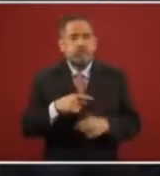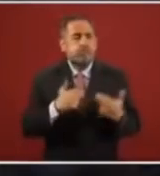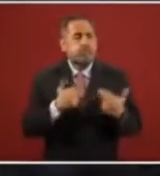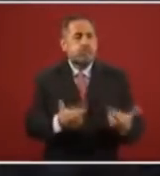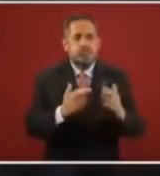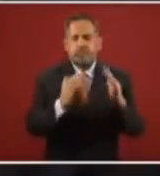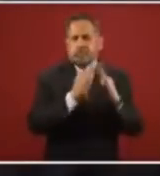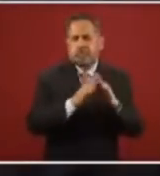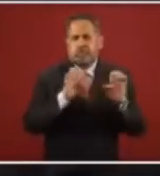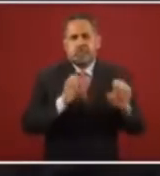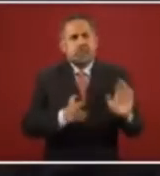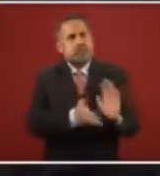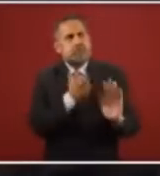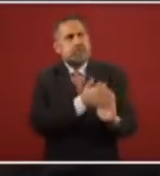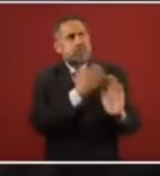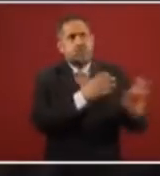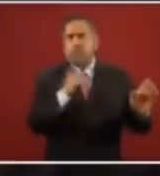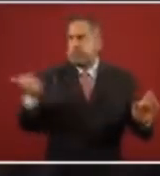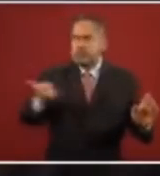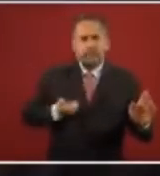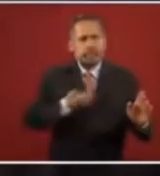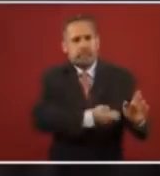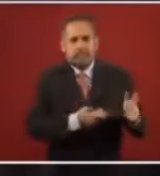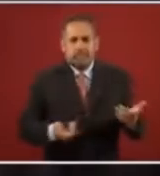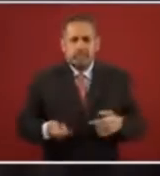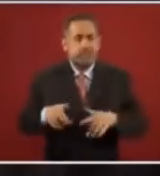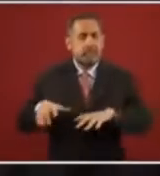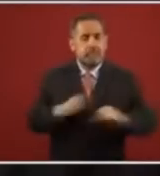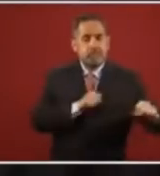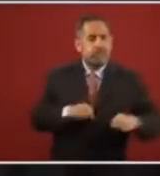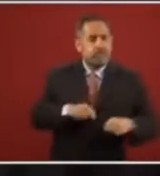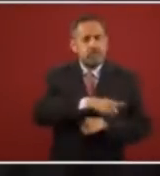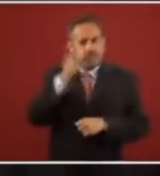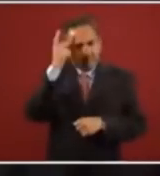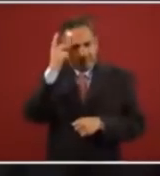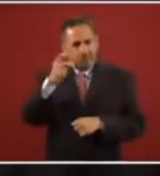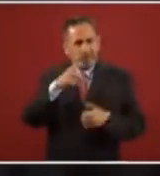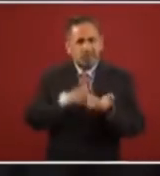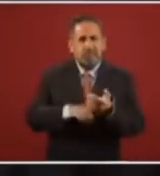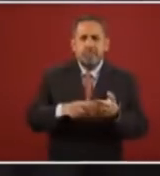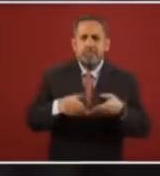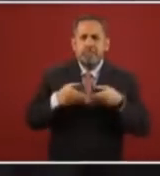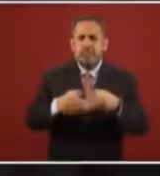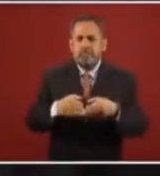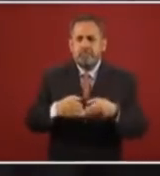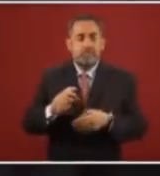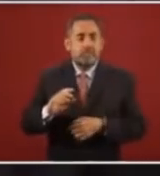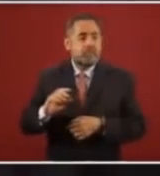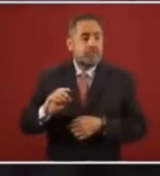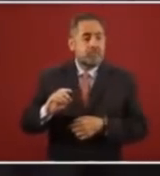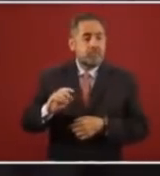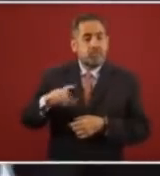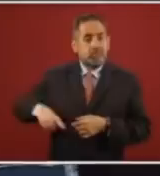y otras cosas. Él incluso se apropió de la idea del barco Yacupalta, que fue expropiado por